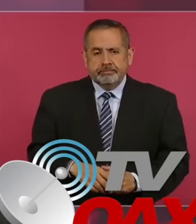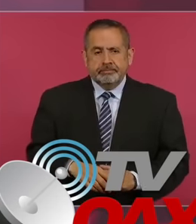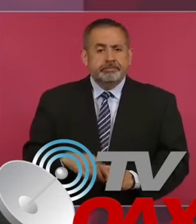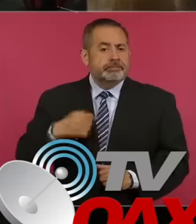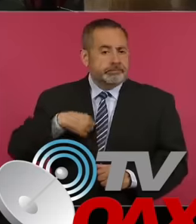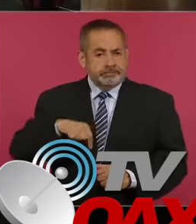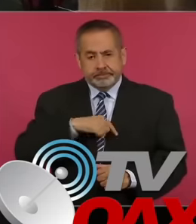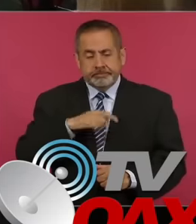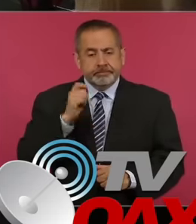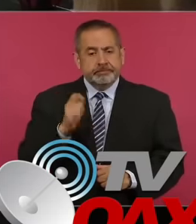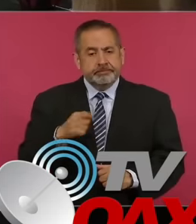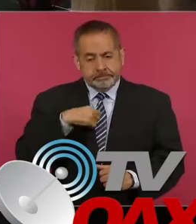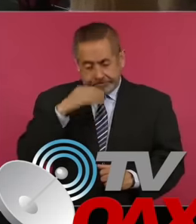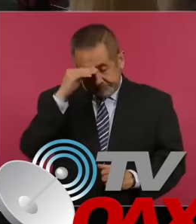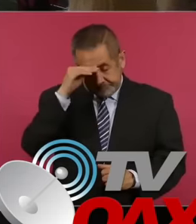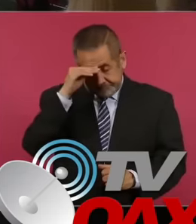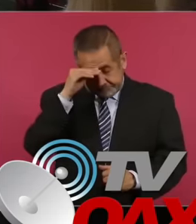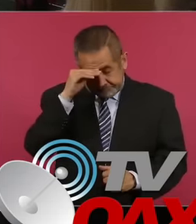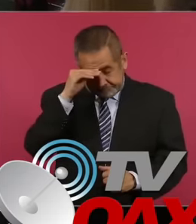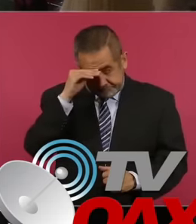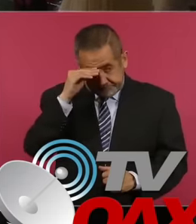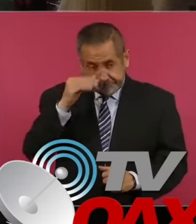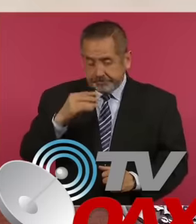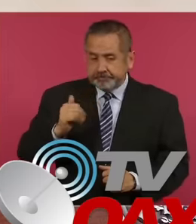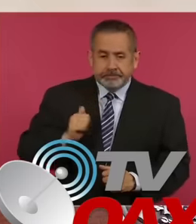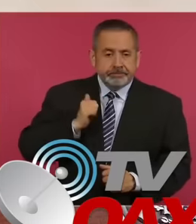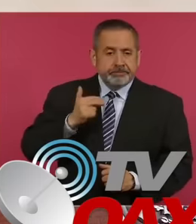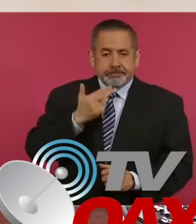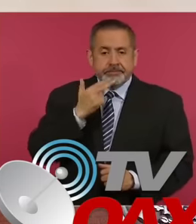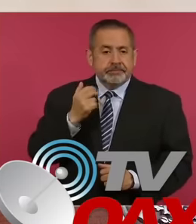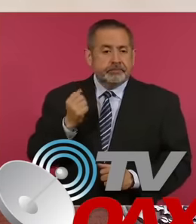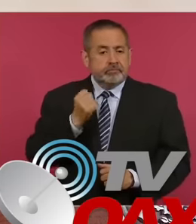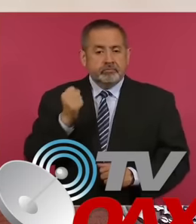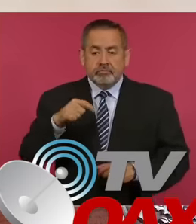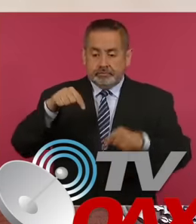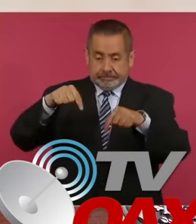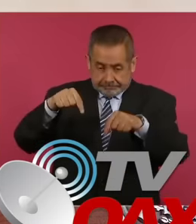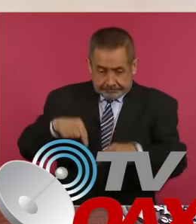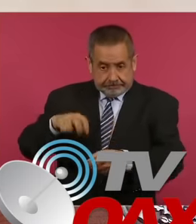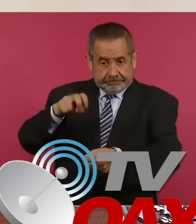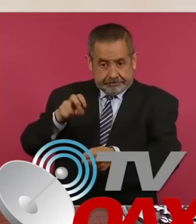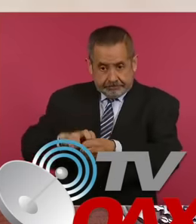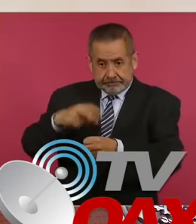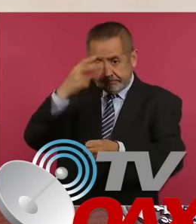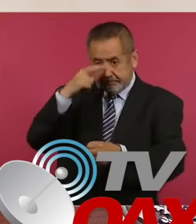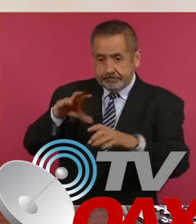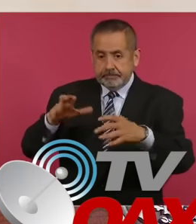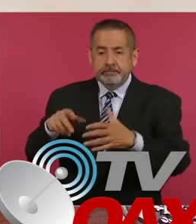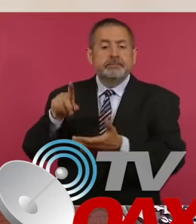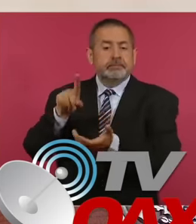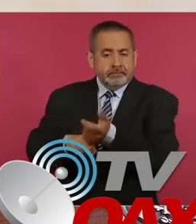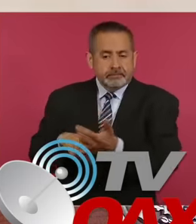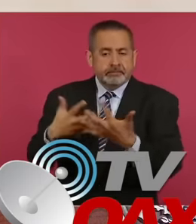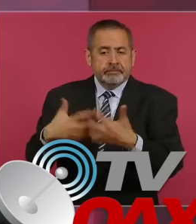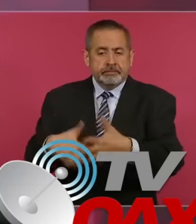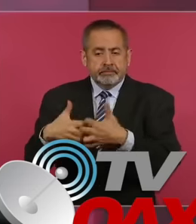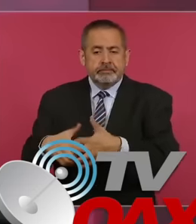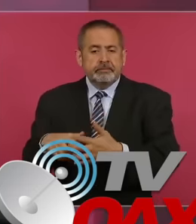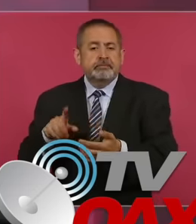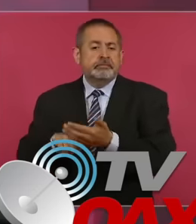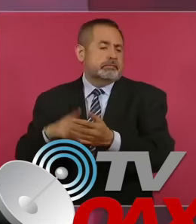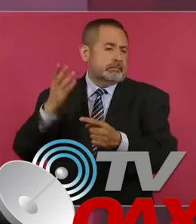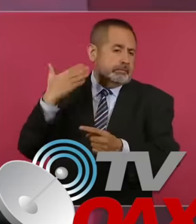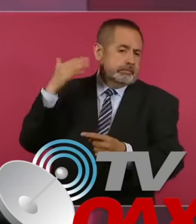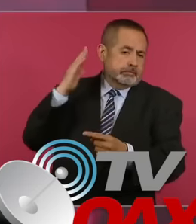nosotros tenemos la ventaja de que existe Alstom, antes era